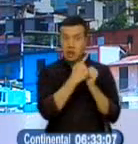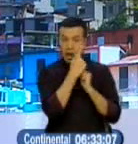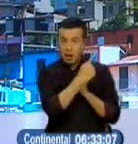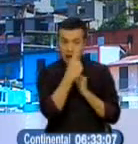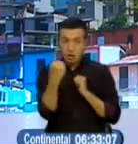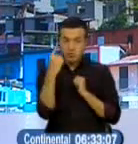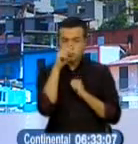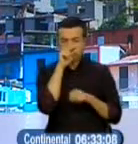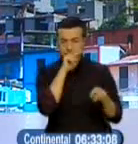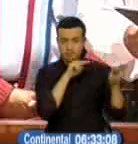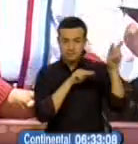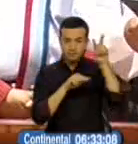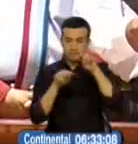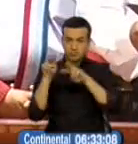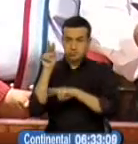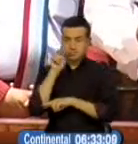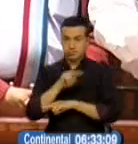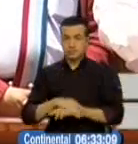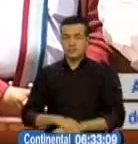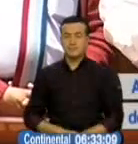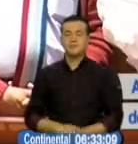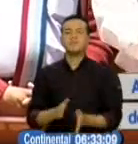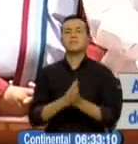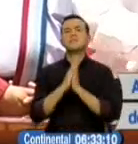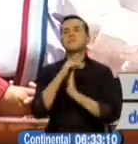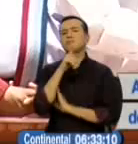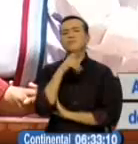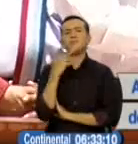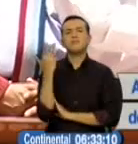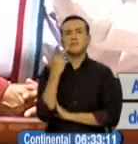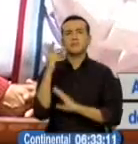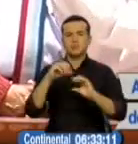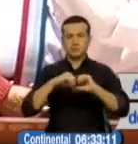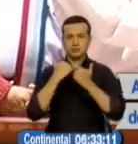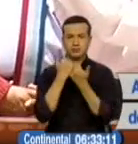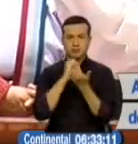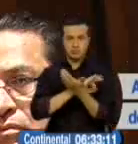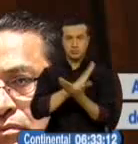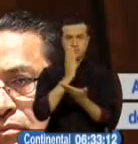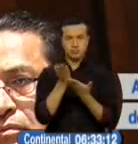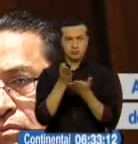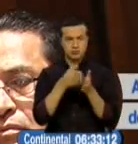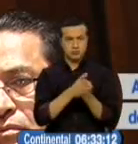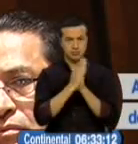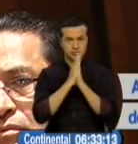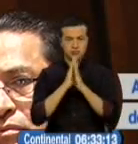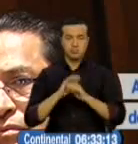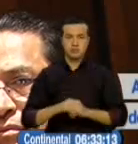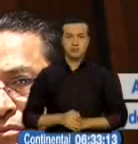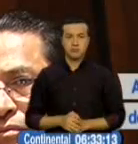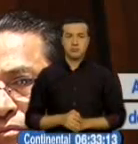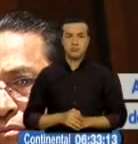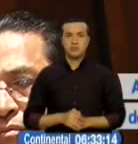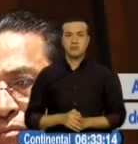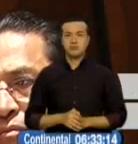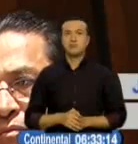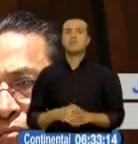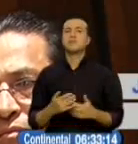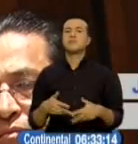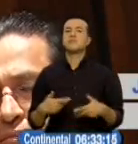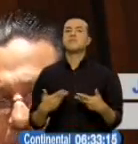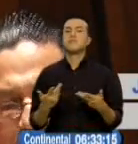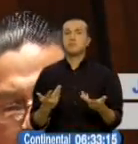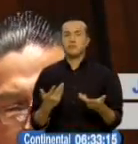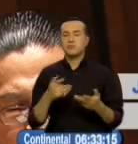por caso. El pedido se lo formalizó ante la Asamblea Nacional. La amnistía para